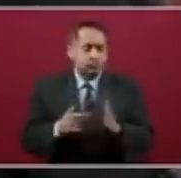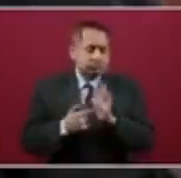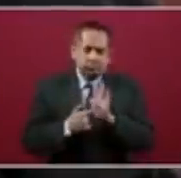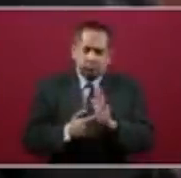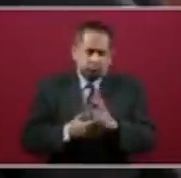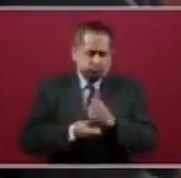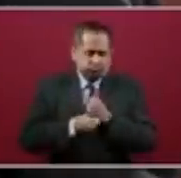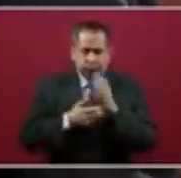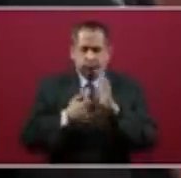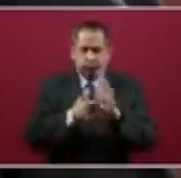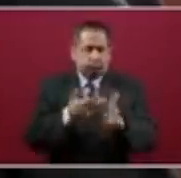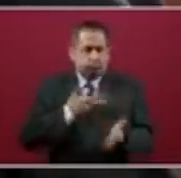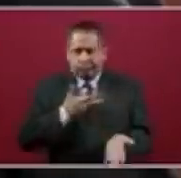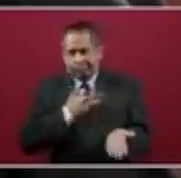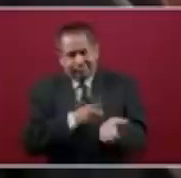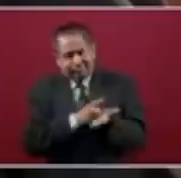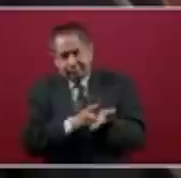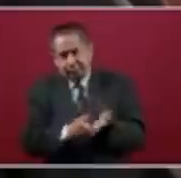manifestarse, que es un derecho.